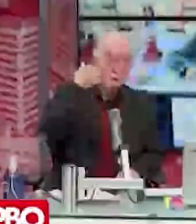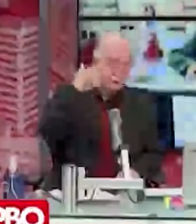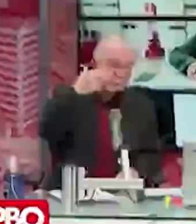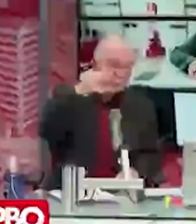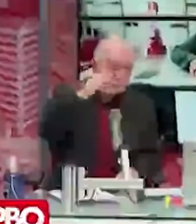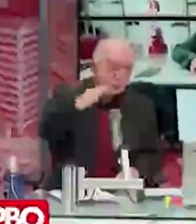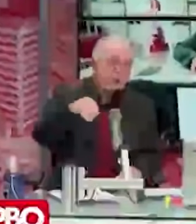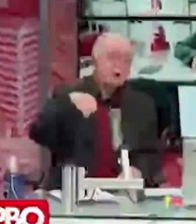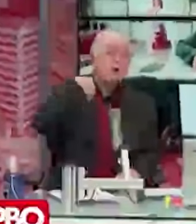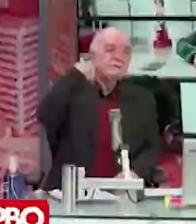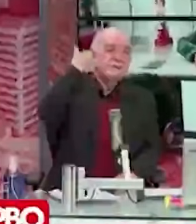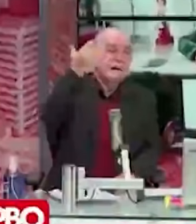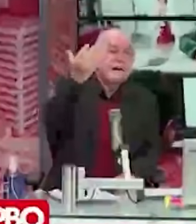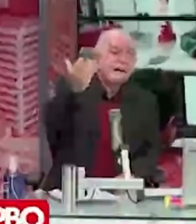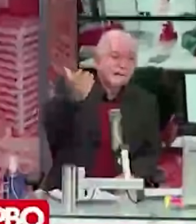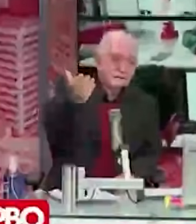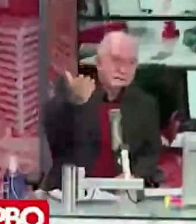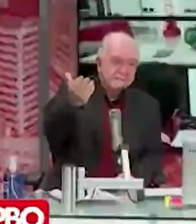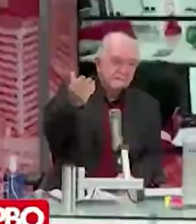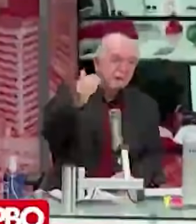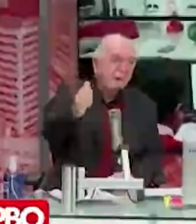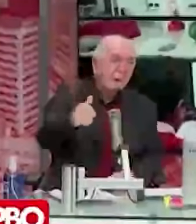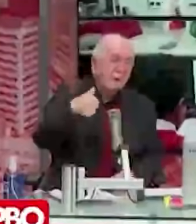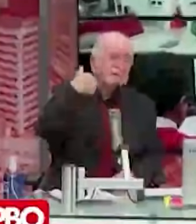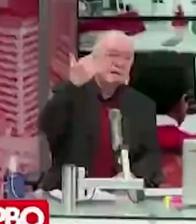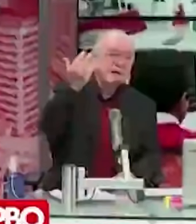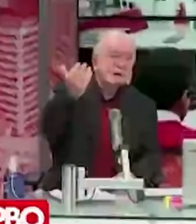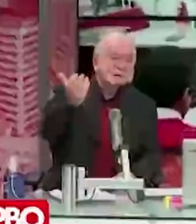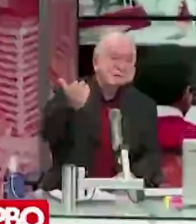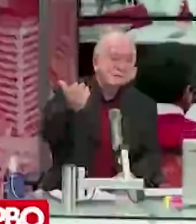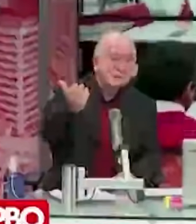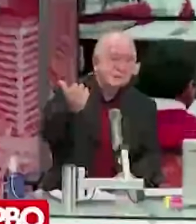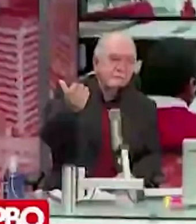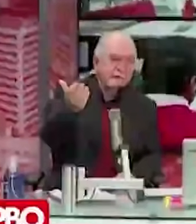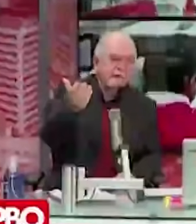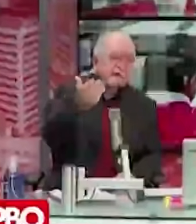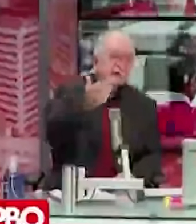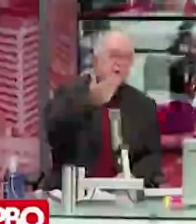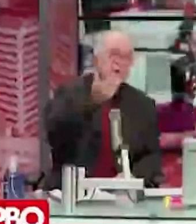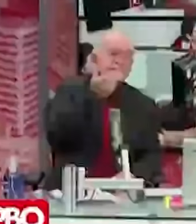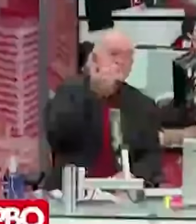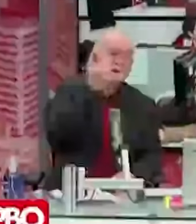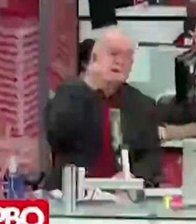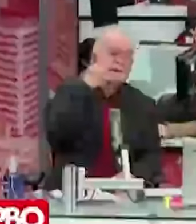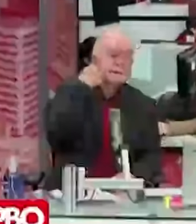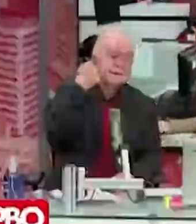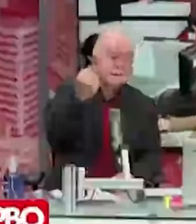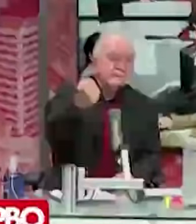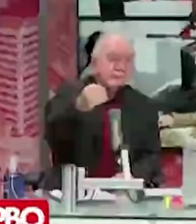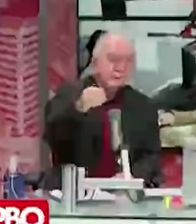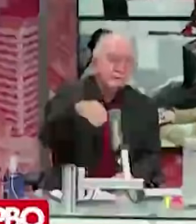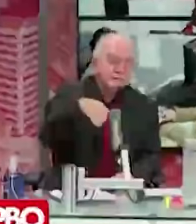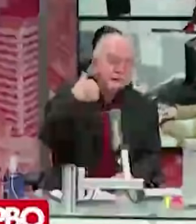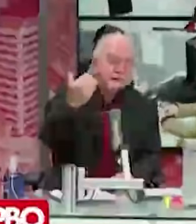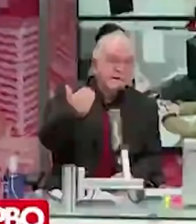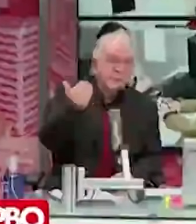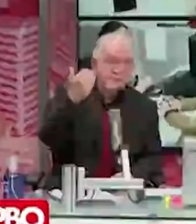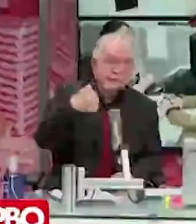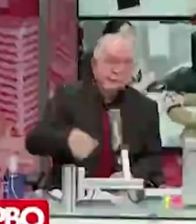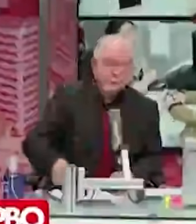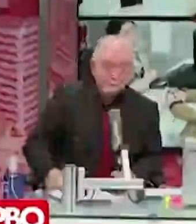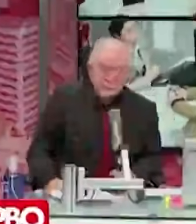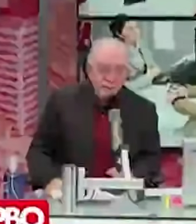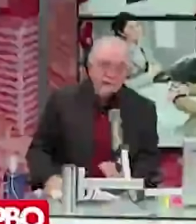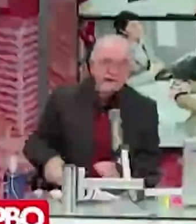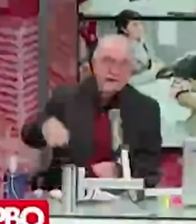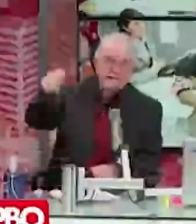o puede estar, mejor dicho, contra la ley o contra la Constitución. Porque si está manifiestamente contra la ley o